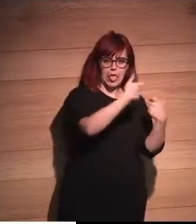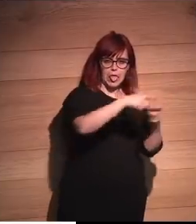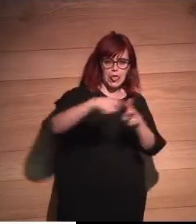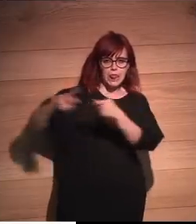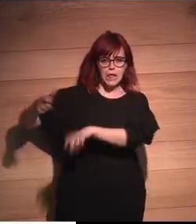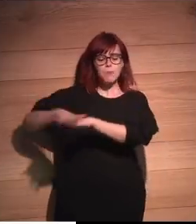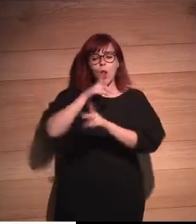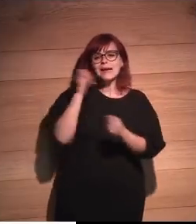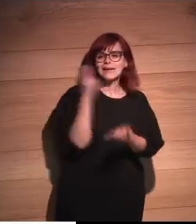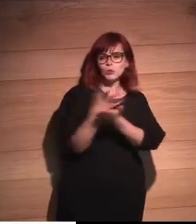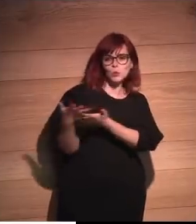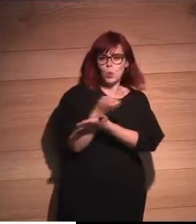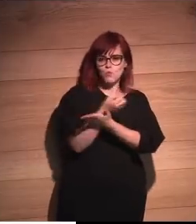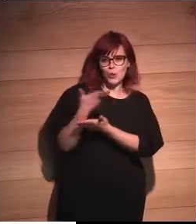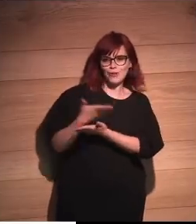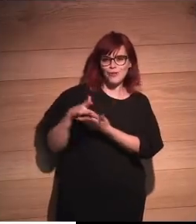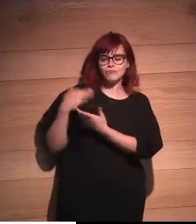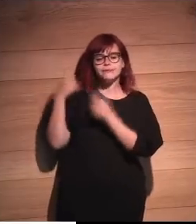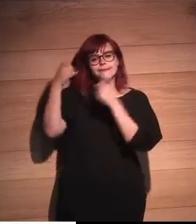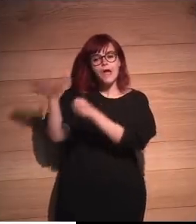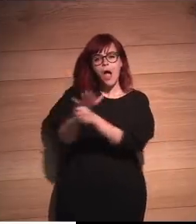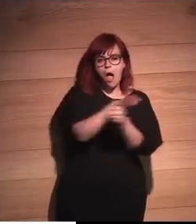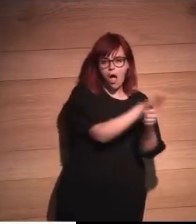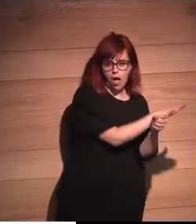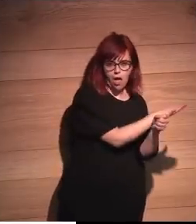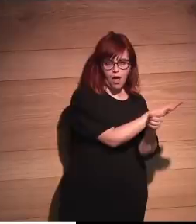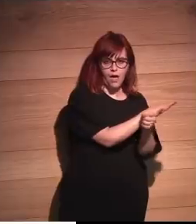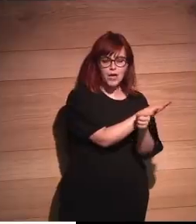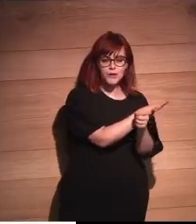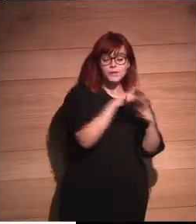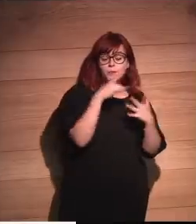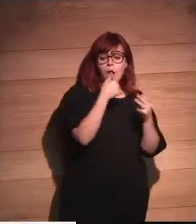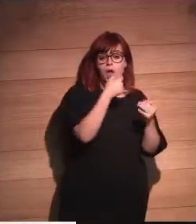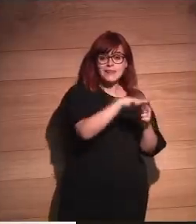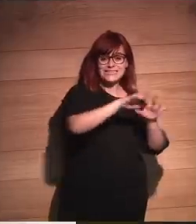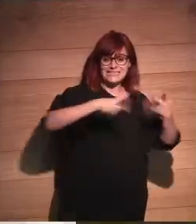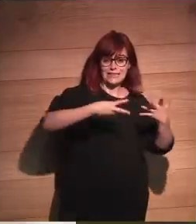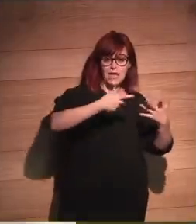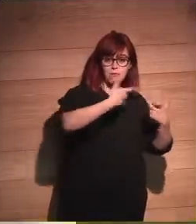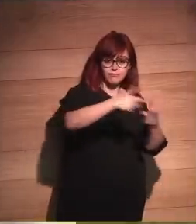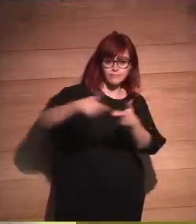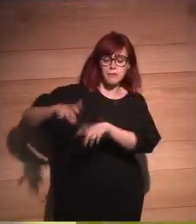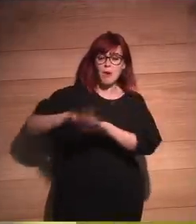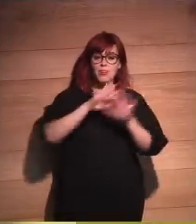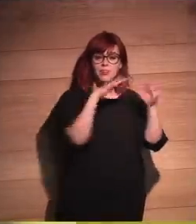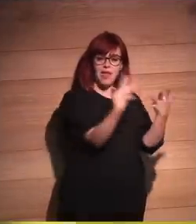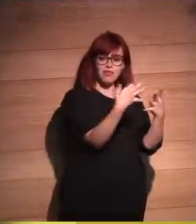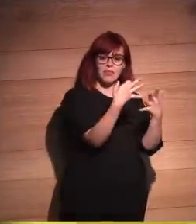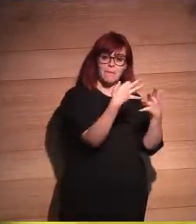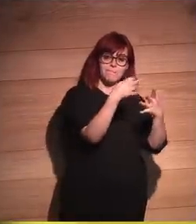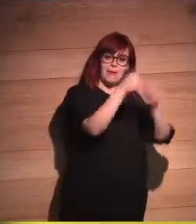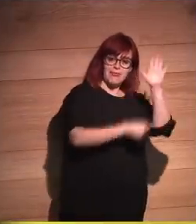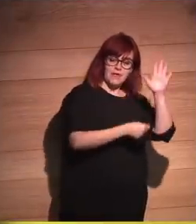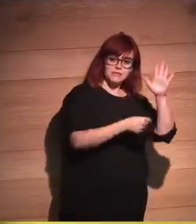a todos los enormes retos que hay ahora mismo, y que cada línea de acción tiene una media de 10-12 medidas